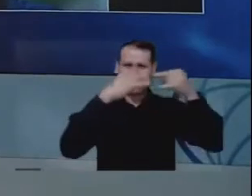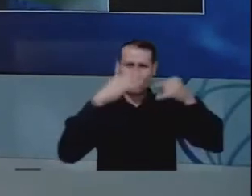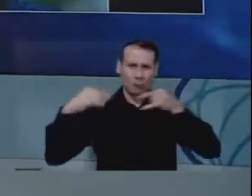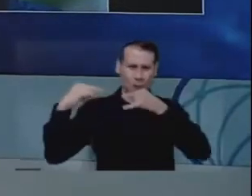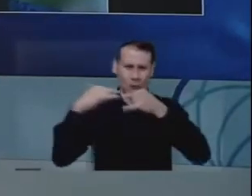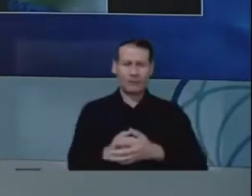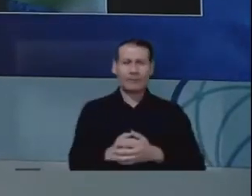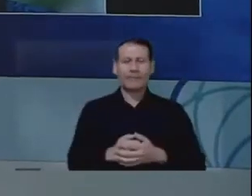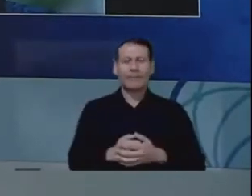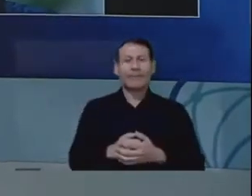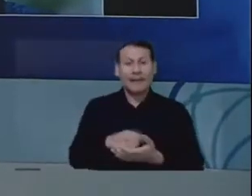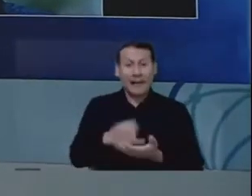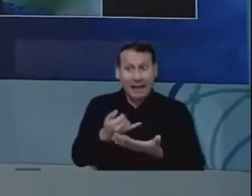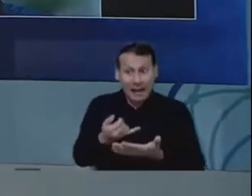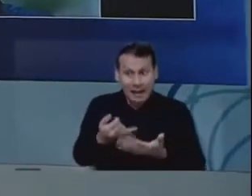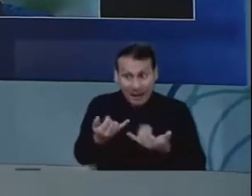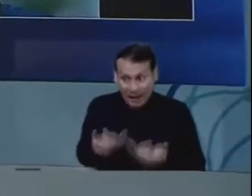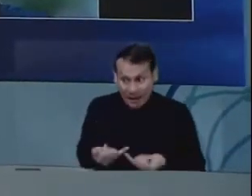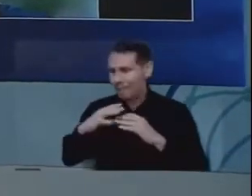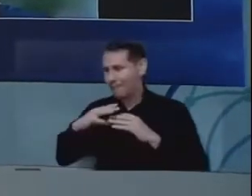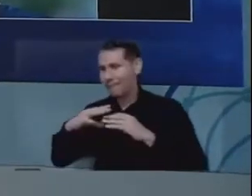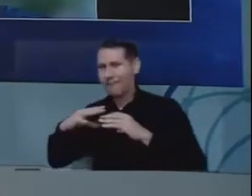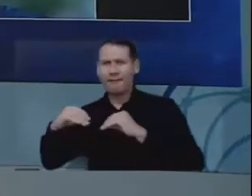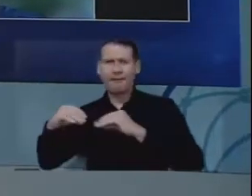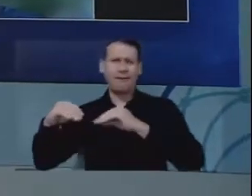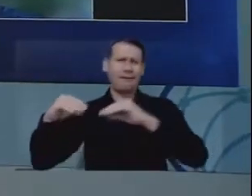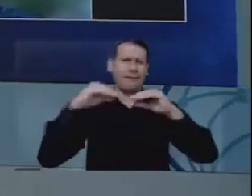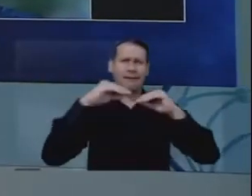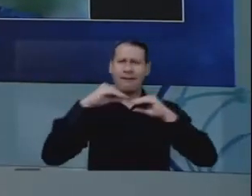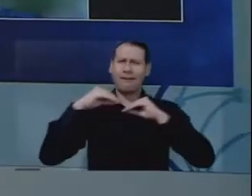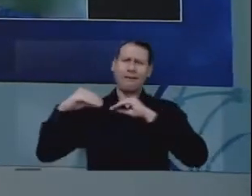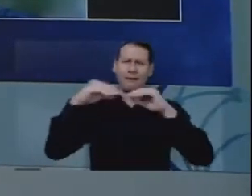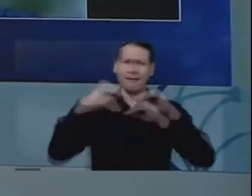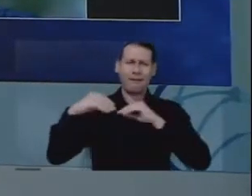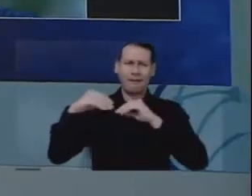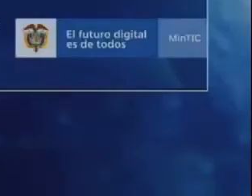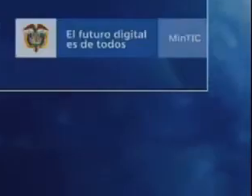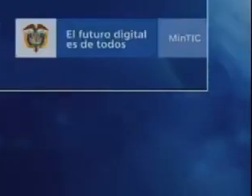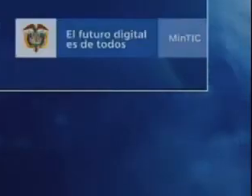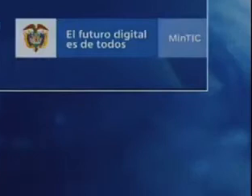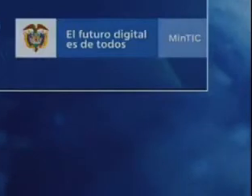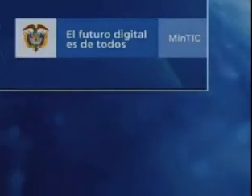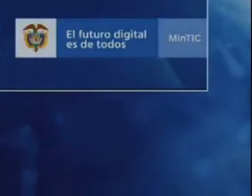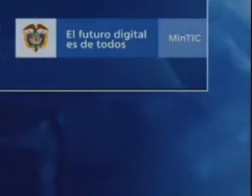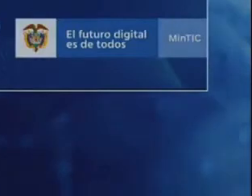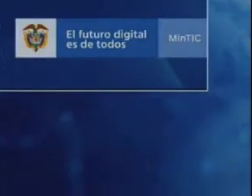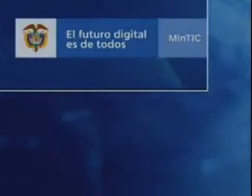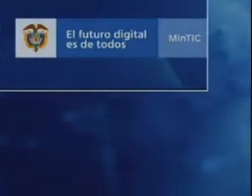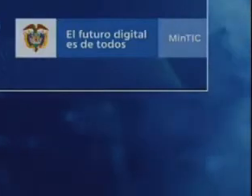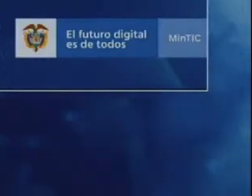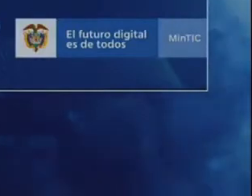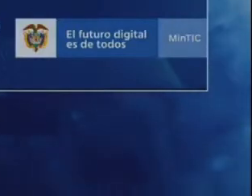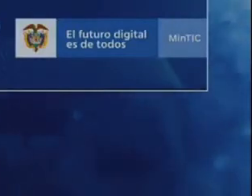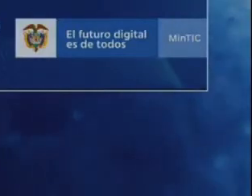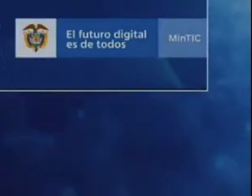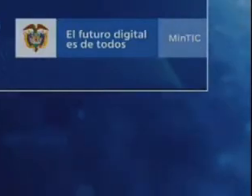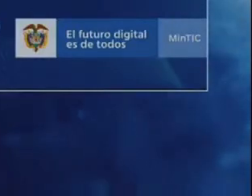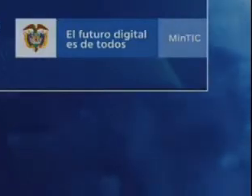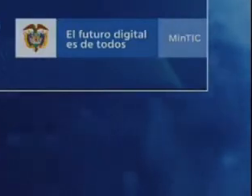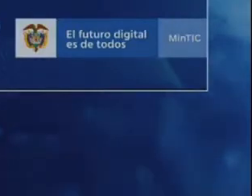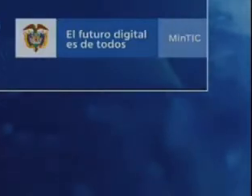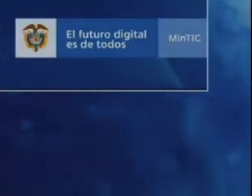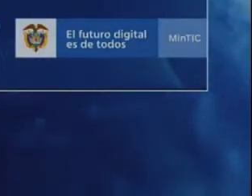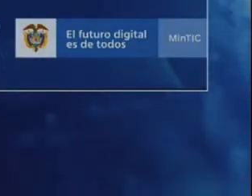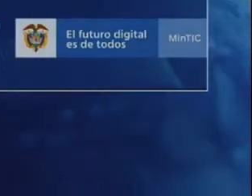la actitud para motivar este último espacio. Entonces, nuevamente muy buenas tardes para todos. Bueno, y antes de iniciar, quería